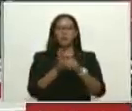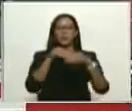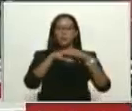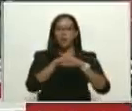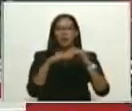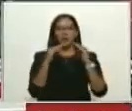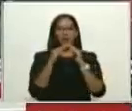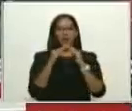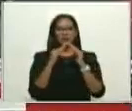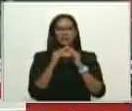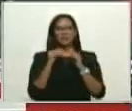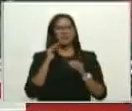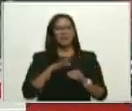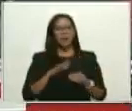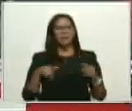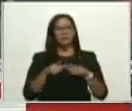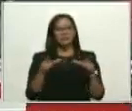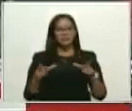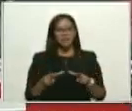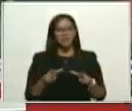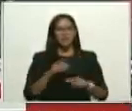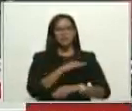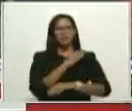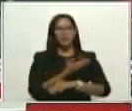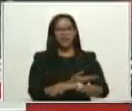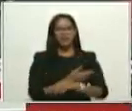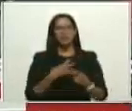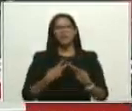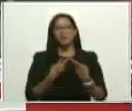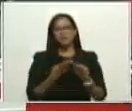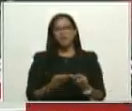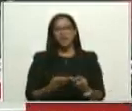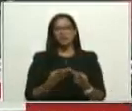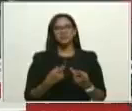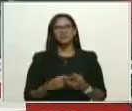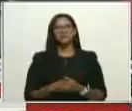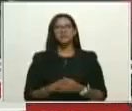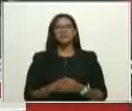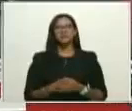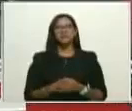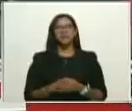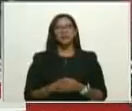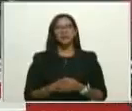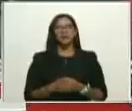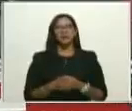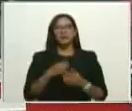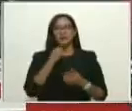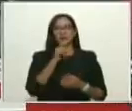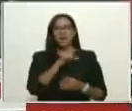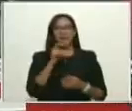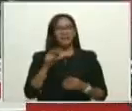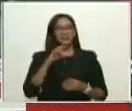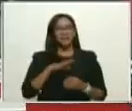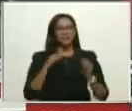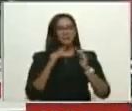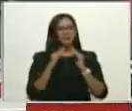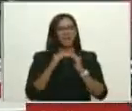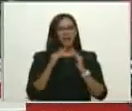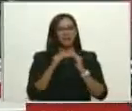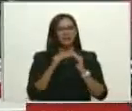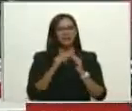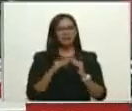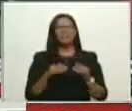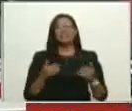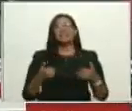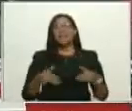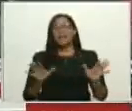Todavía estábamos en cuarentena radical, voluntaria. Prácticamente, bueno, la gente estaba en sus casas. Casi que